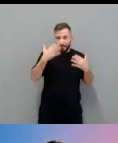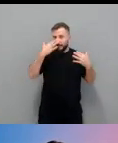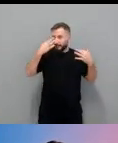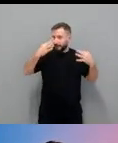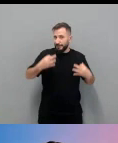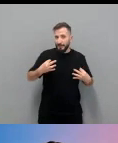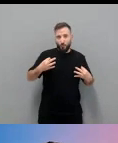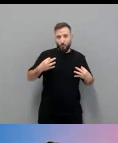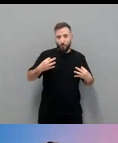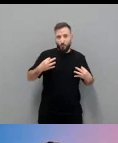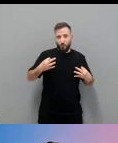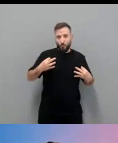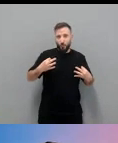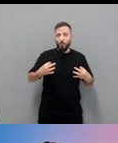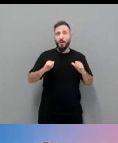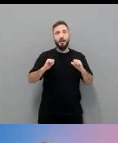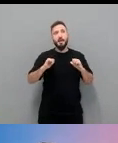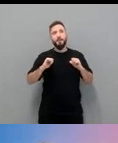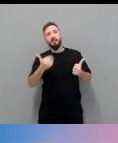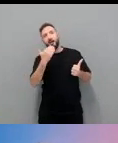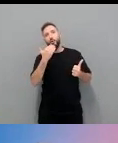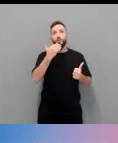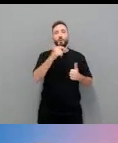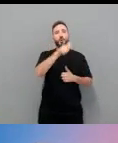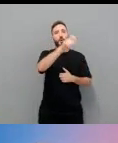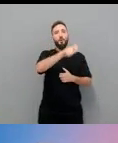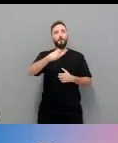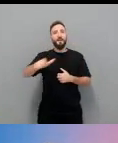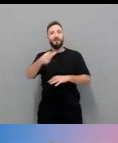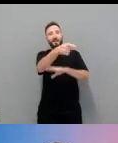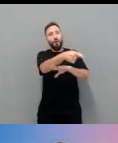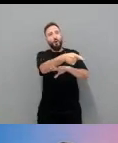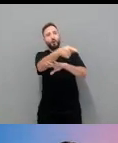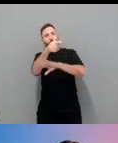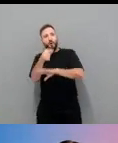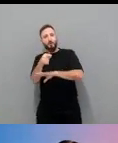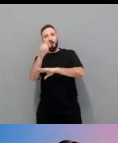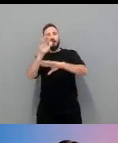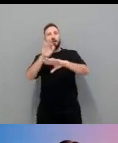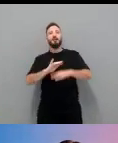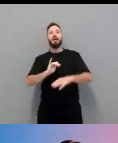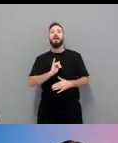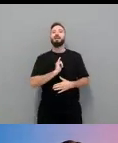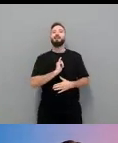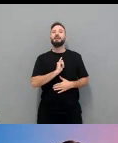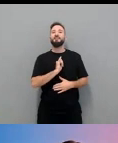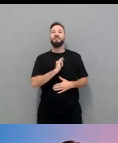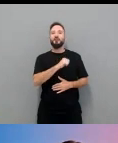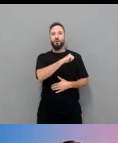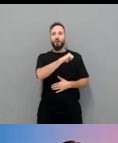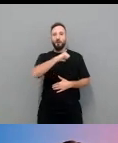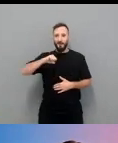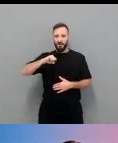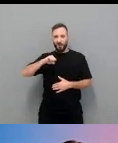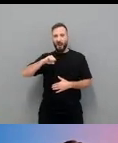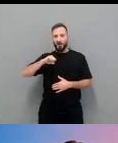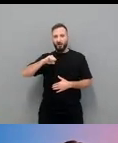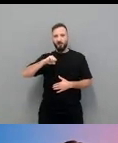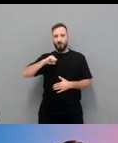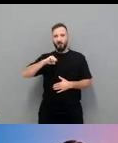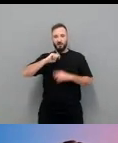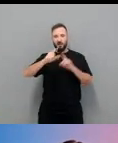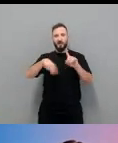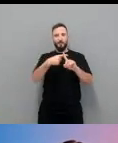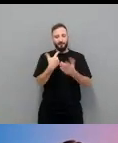a, de alguna manera, obligar a las personas a que tengan ciertas identificaciones personales y que acrediten